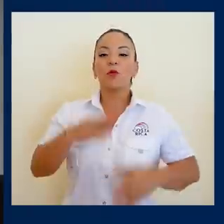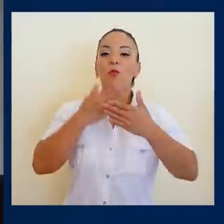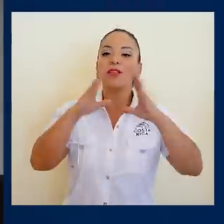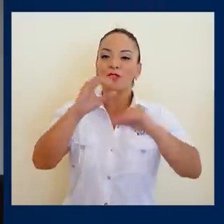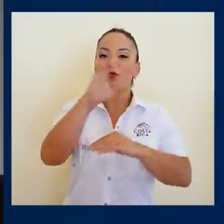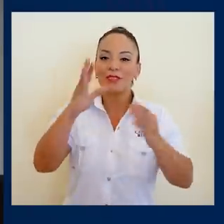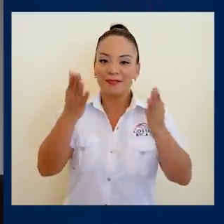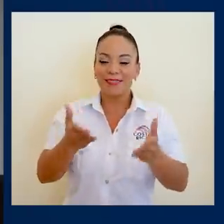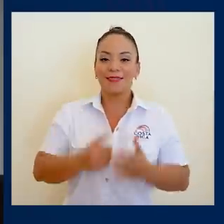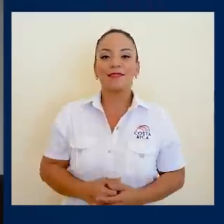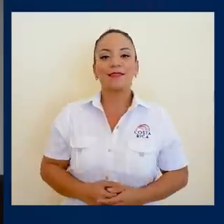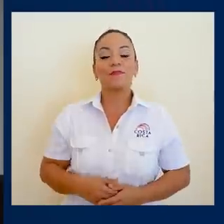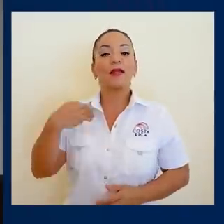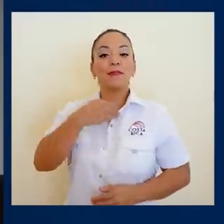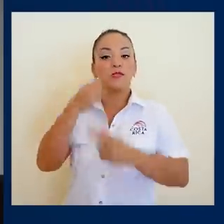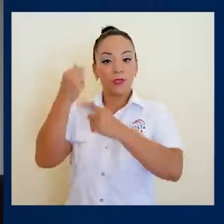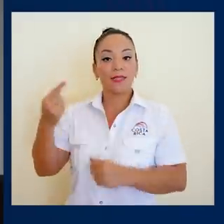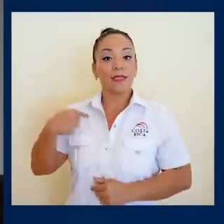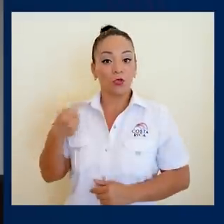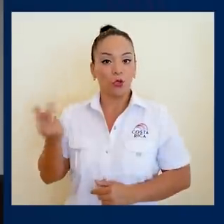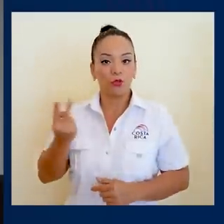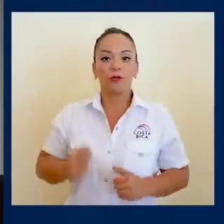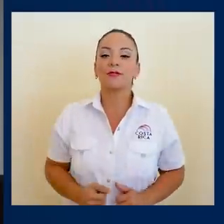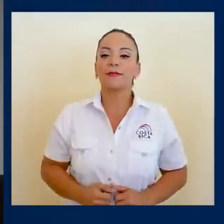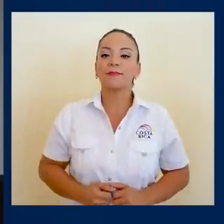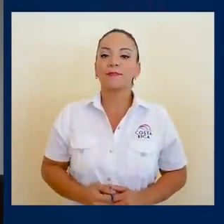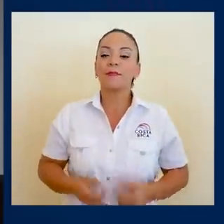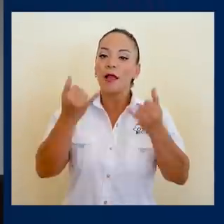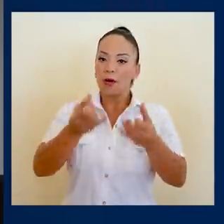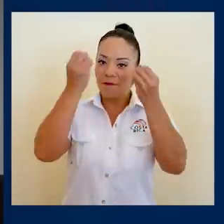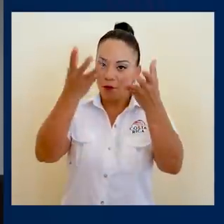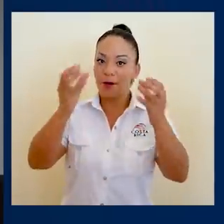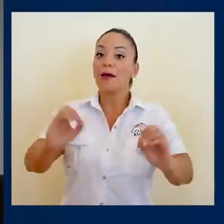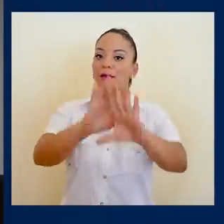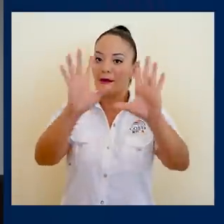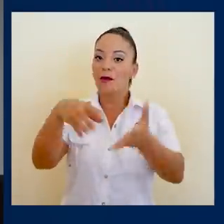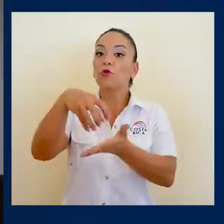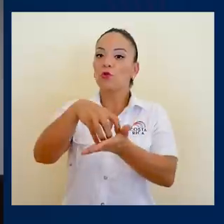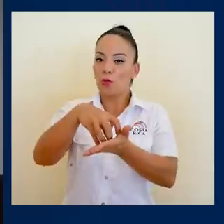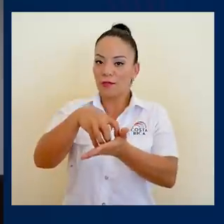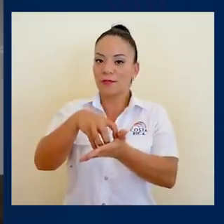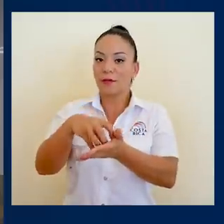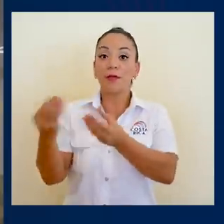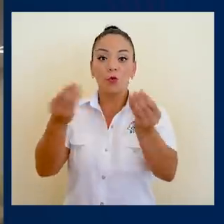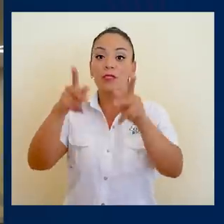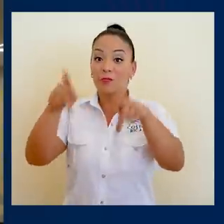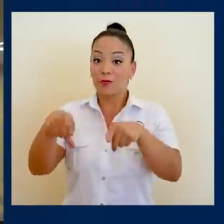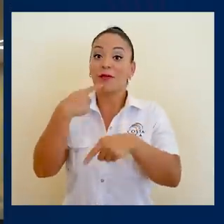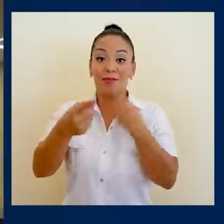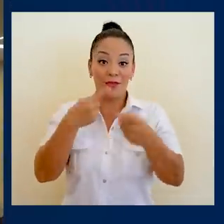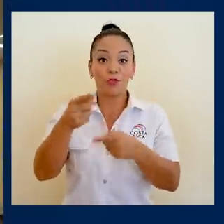Buenas noches, compatriotas. El ministro de Hacienda y yo le queremos aclarar las dudas que le han querido vender a